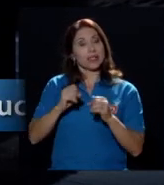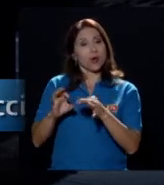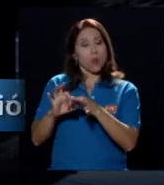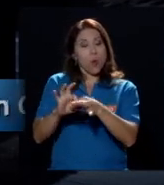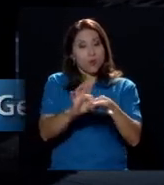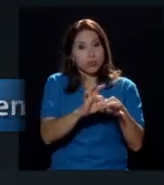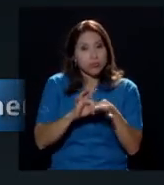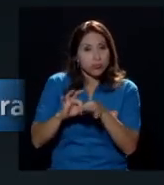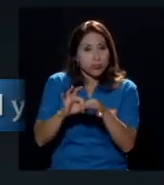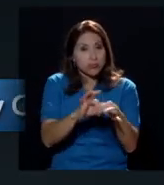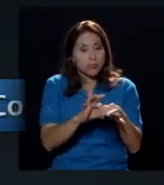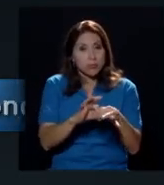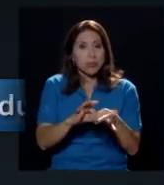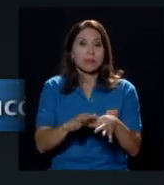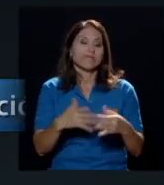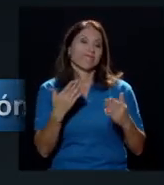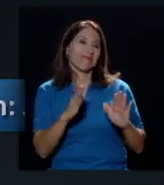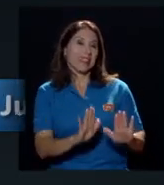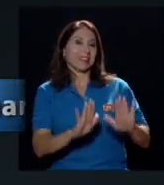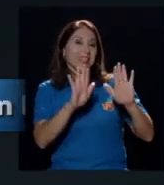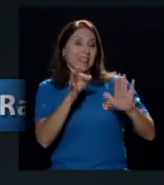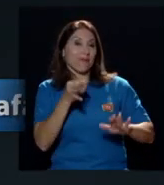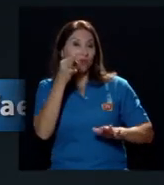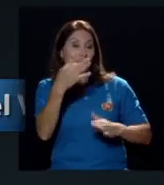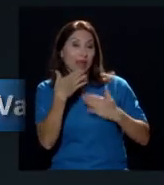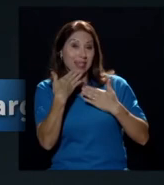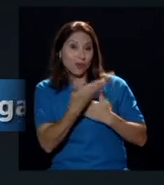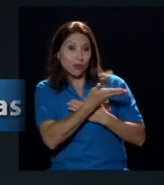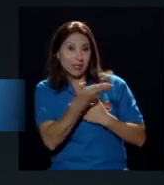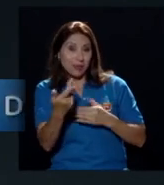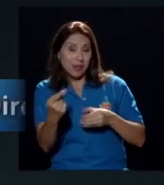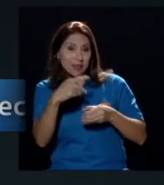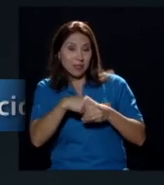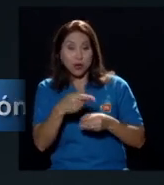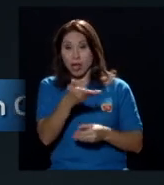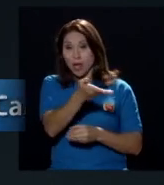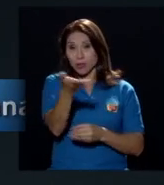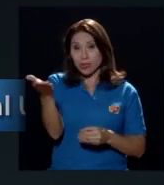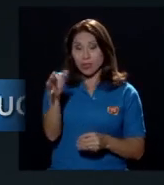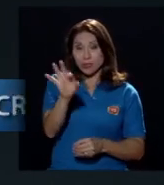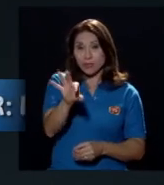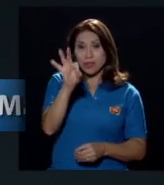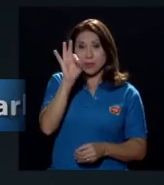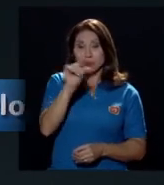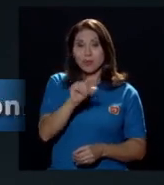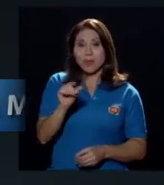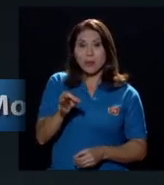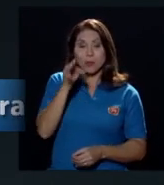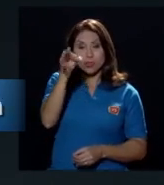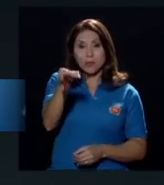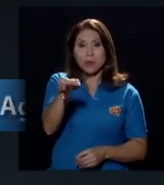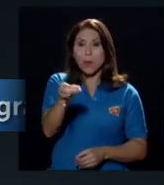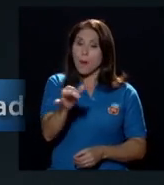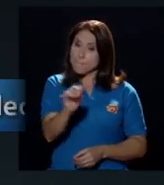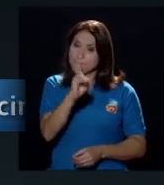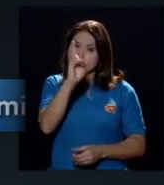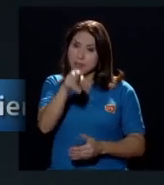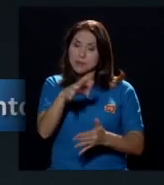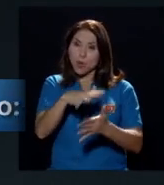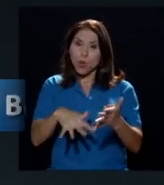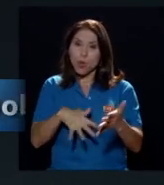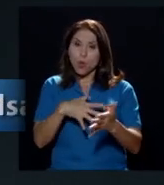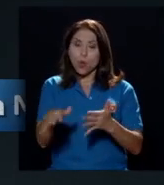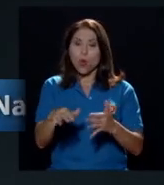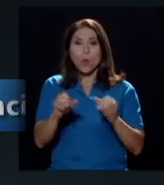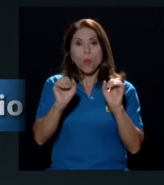futuro, les agradezco a los dos la participación, y a las amigas y amigos los invitamos para que la próxima semana, en los mismos tiempos y